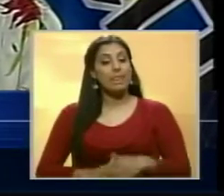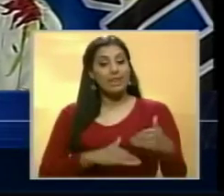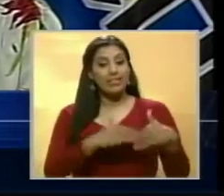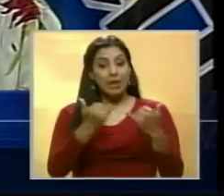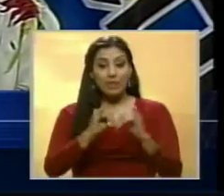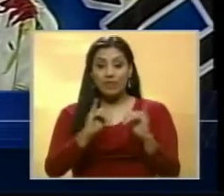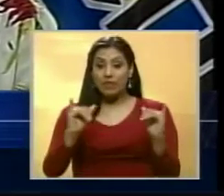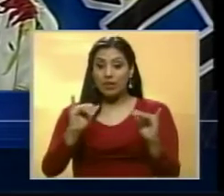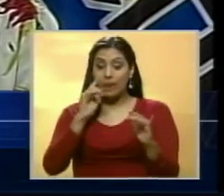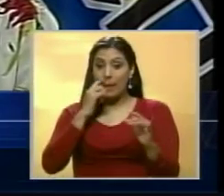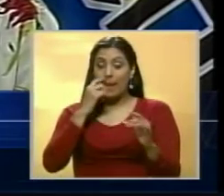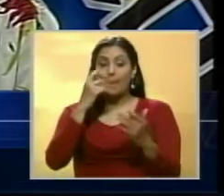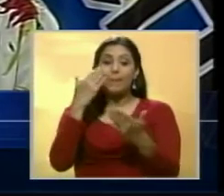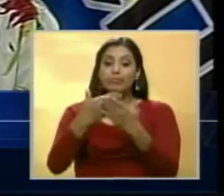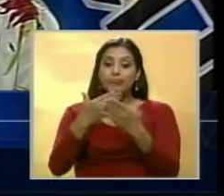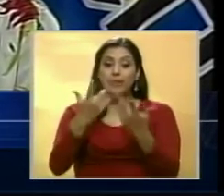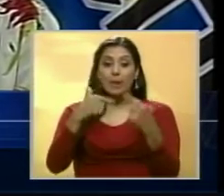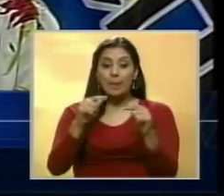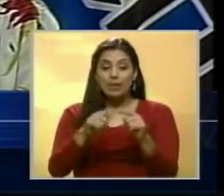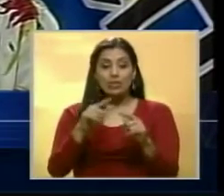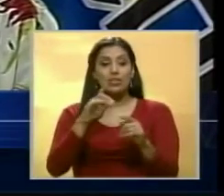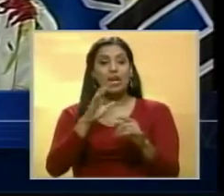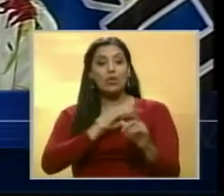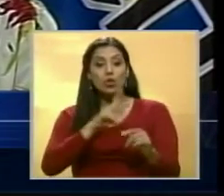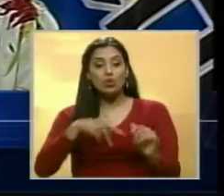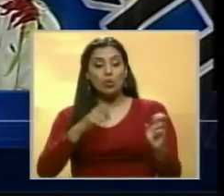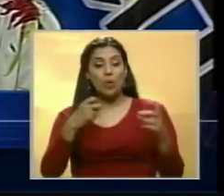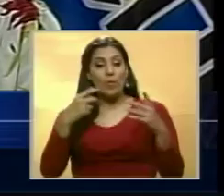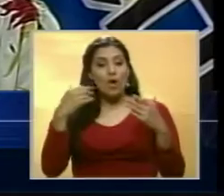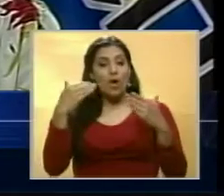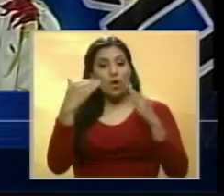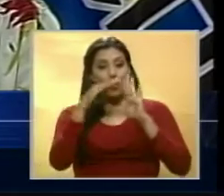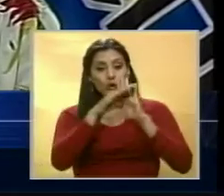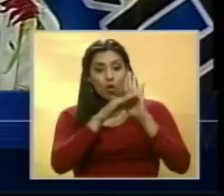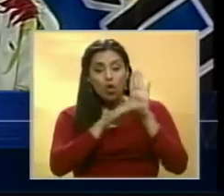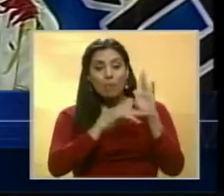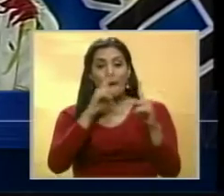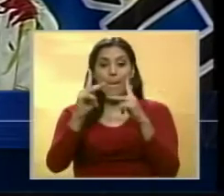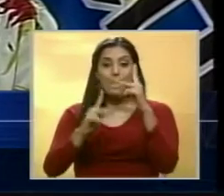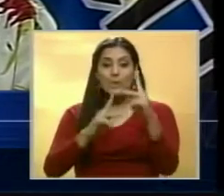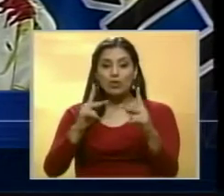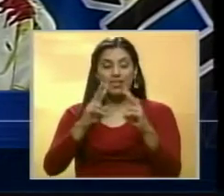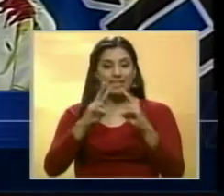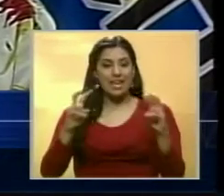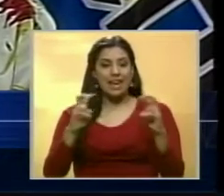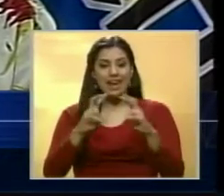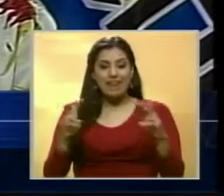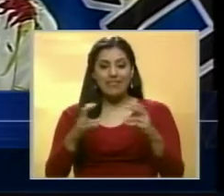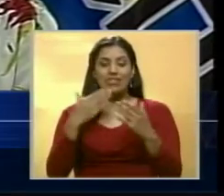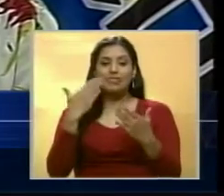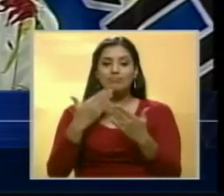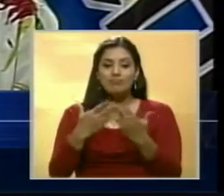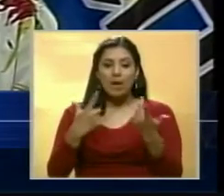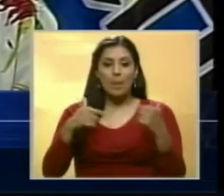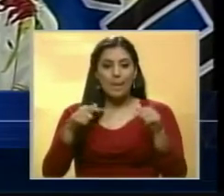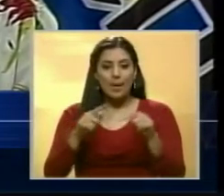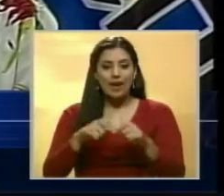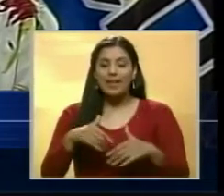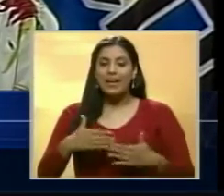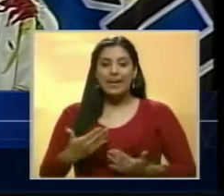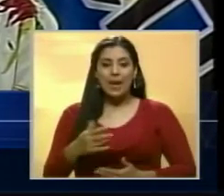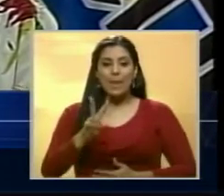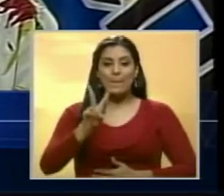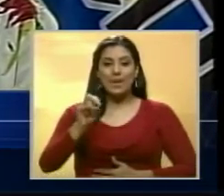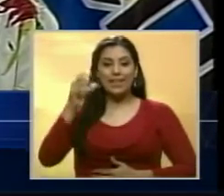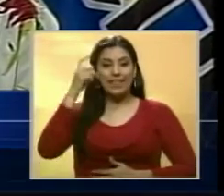Luego de esto, entramos, tal como lo establece la norma, al proceso de la revisión de la validación de